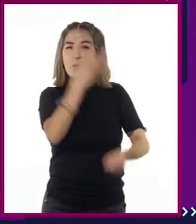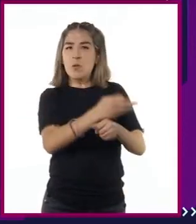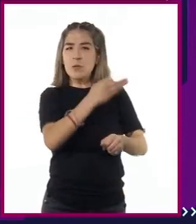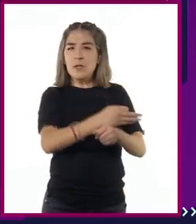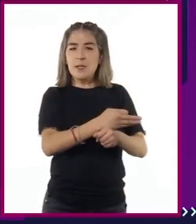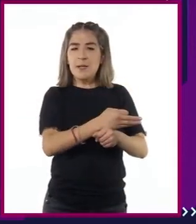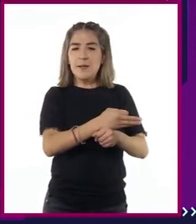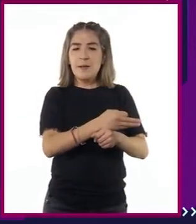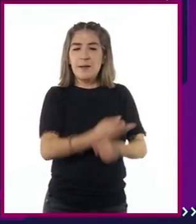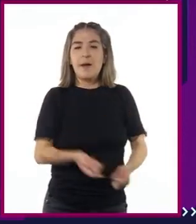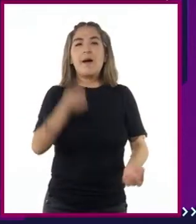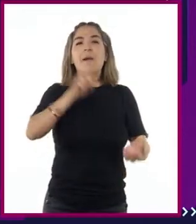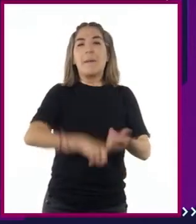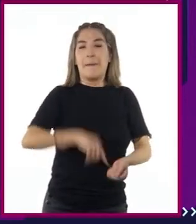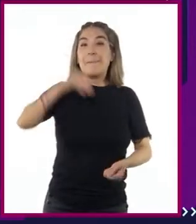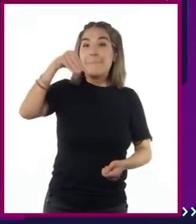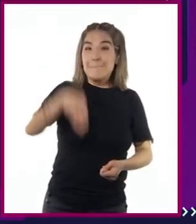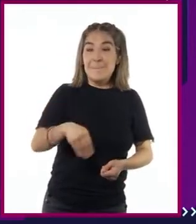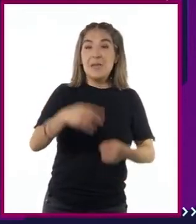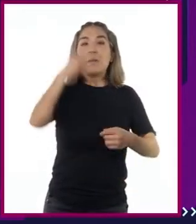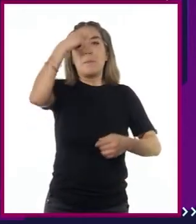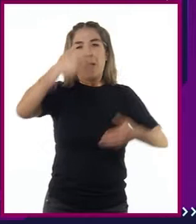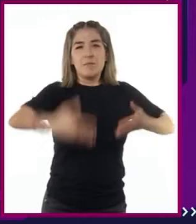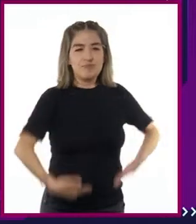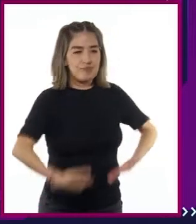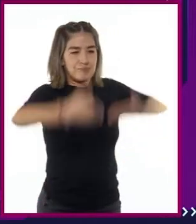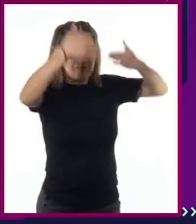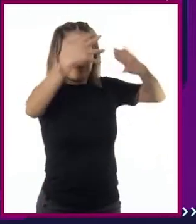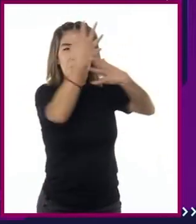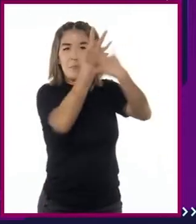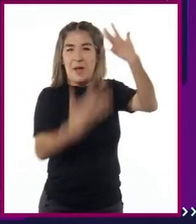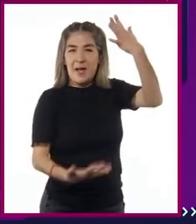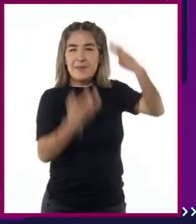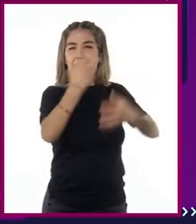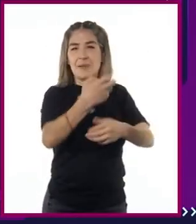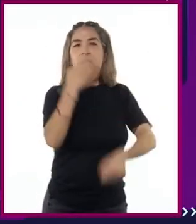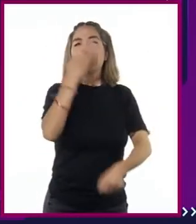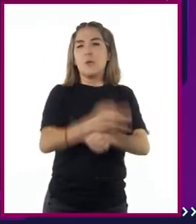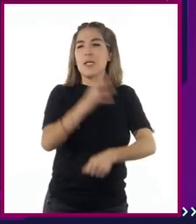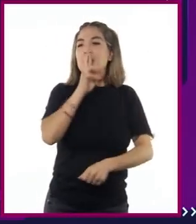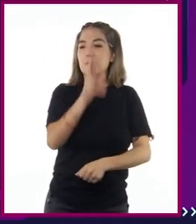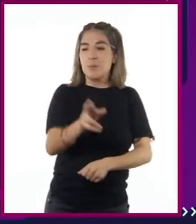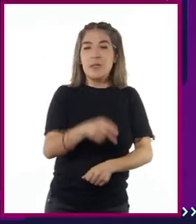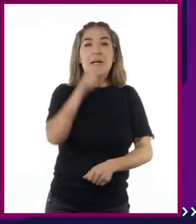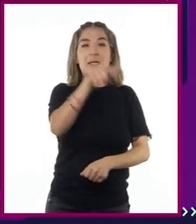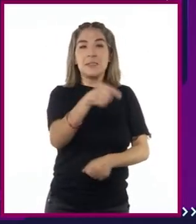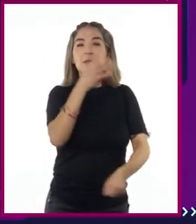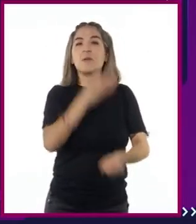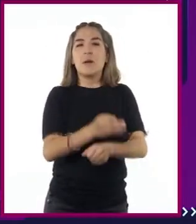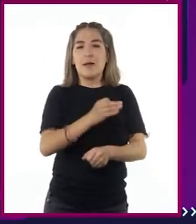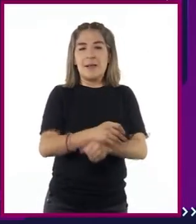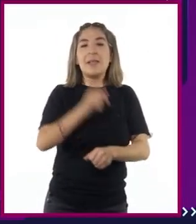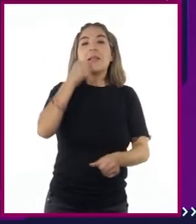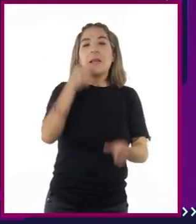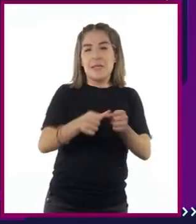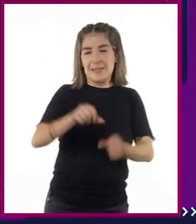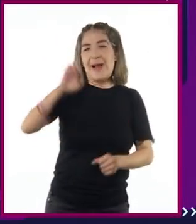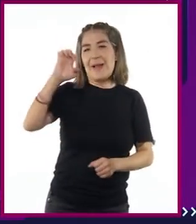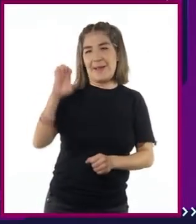este caso, son los metros de malla, que es la respuesta. correspondiente al inciso